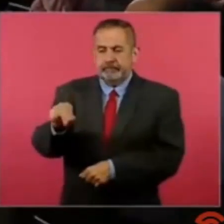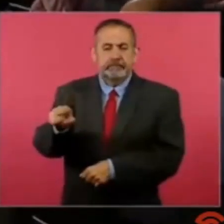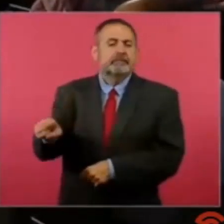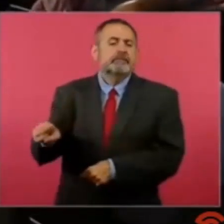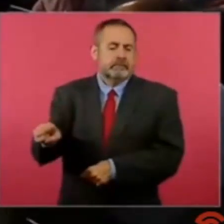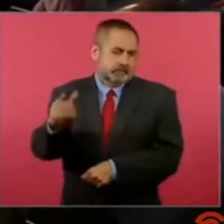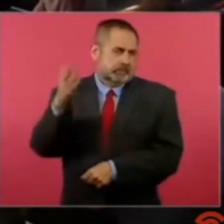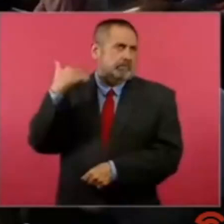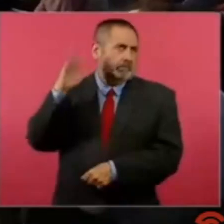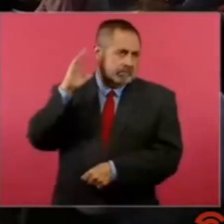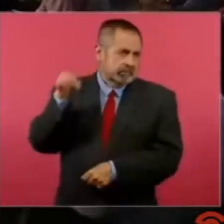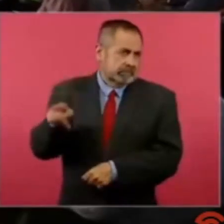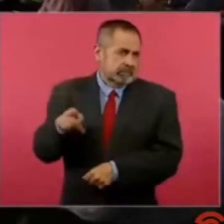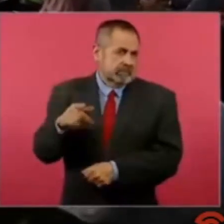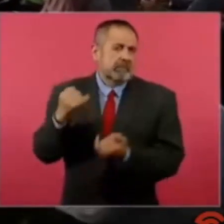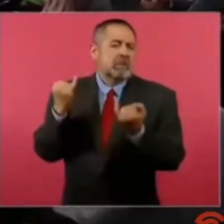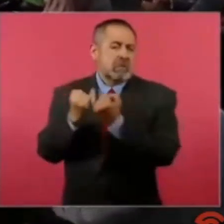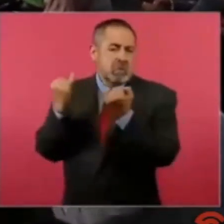hasta